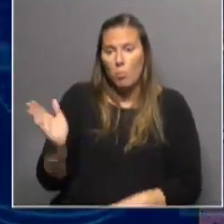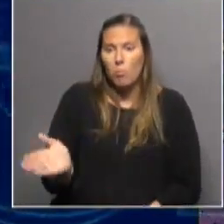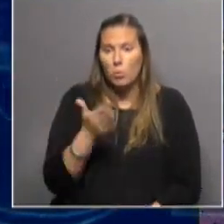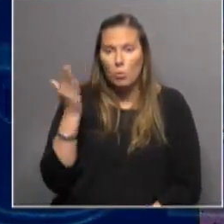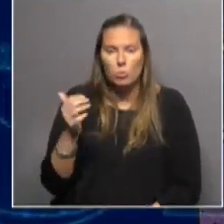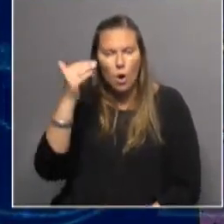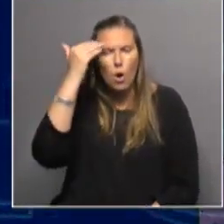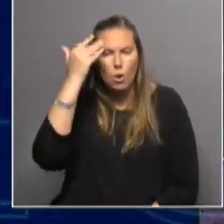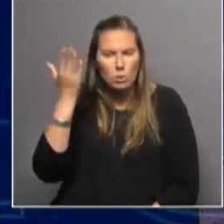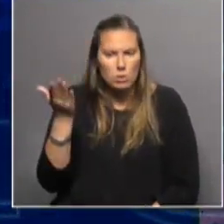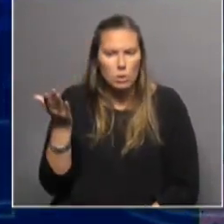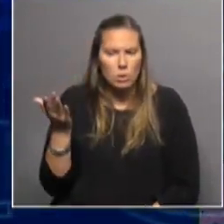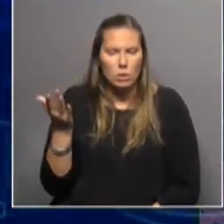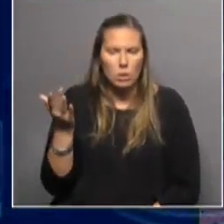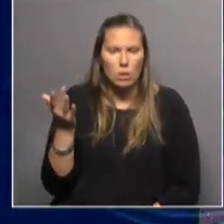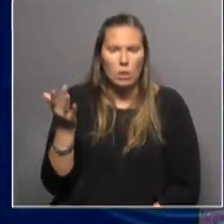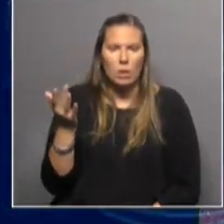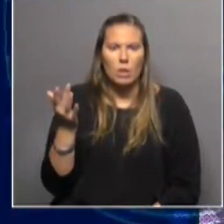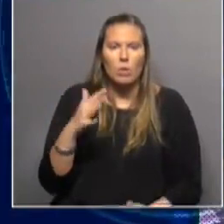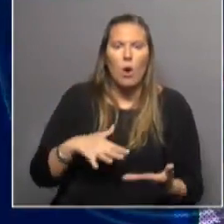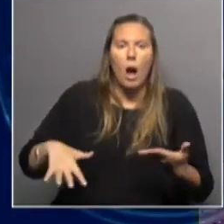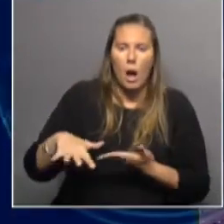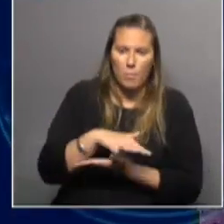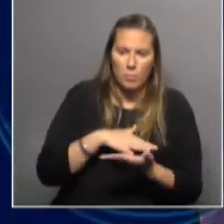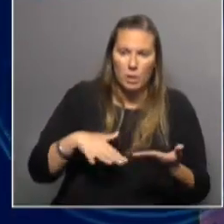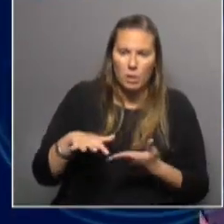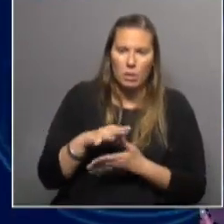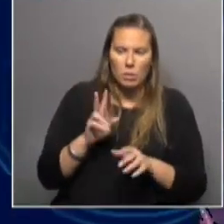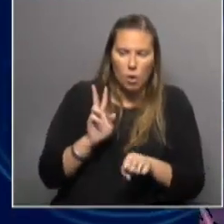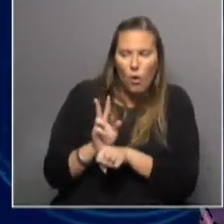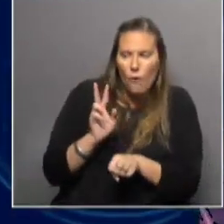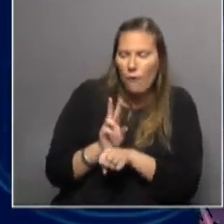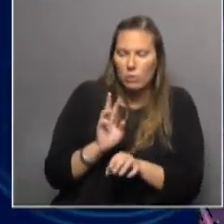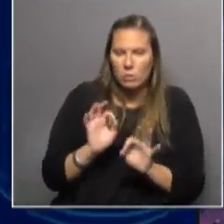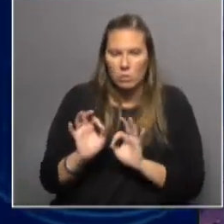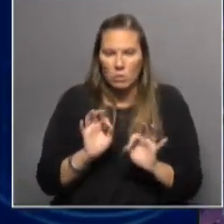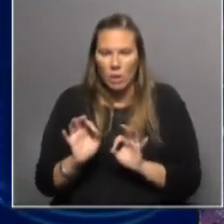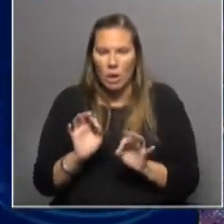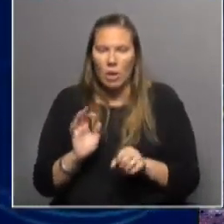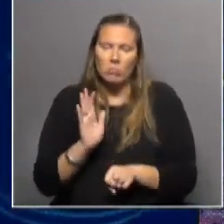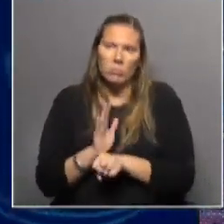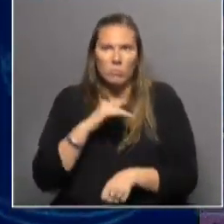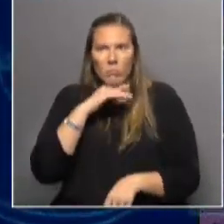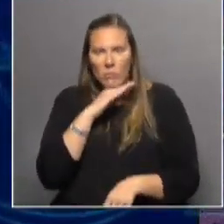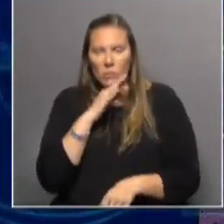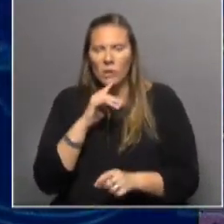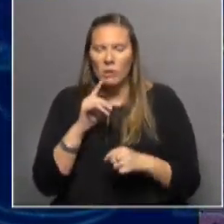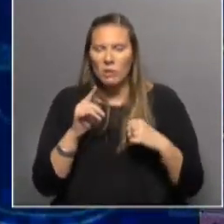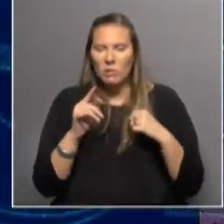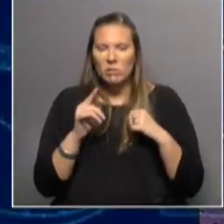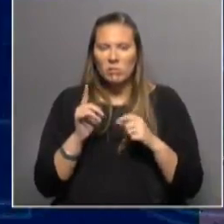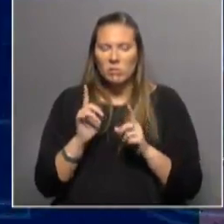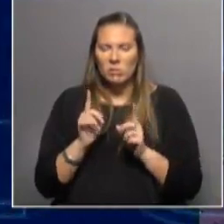consciente y este con el ambiente con todos los monitoreos que tiene con las trampas y que también